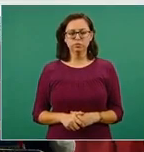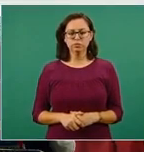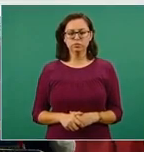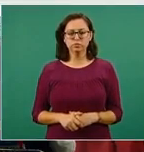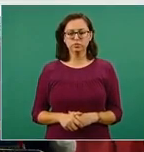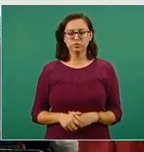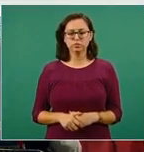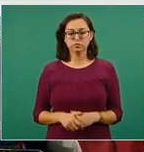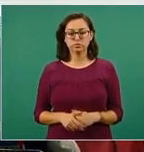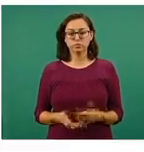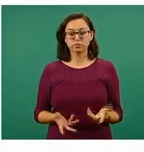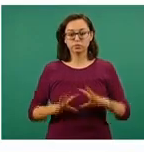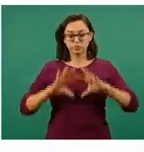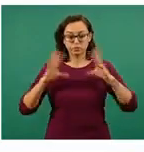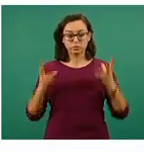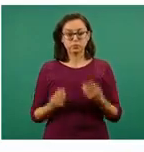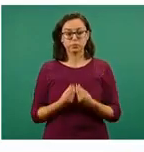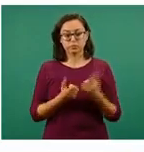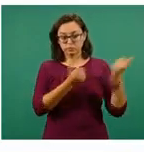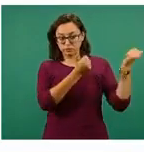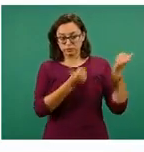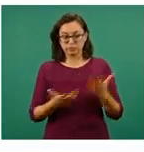Un total de